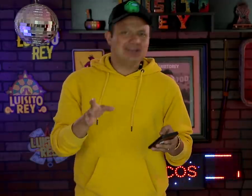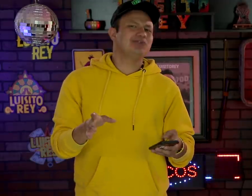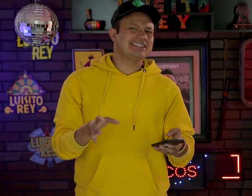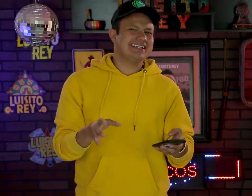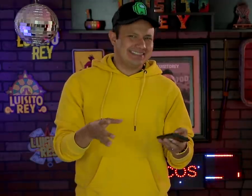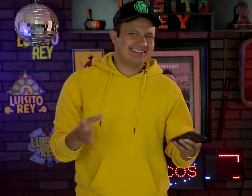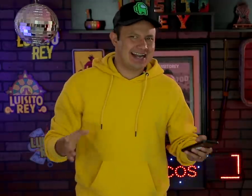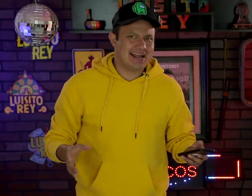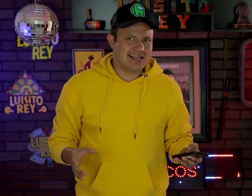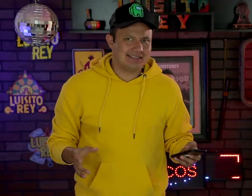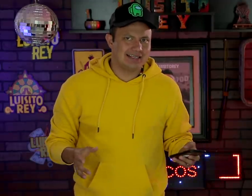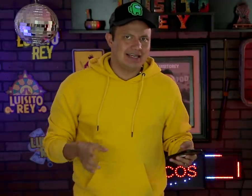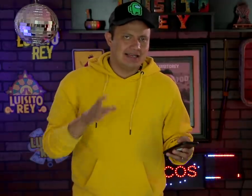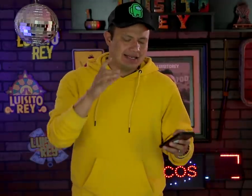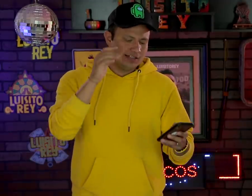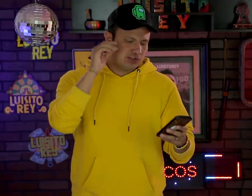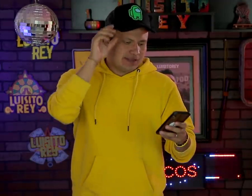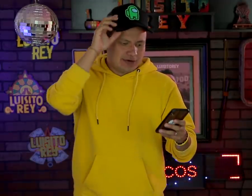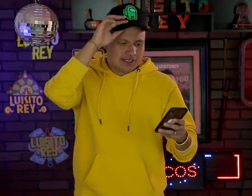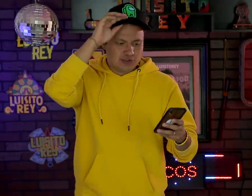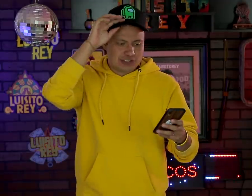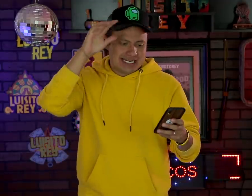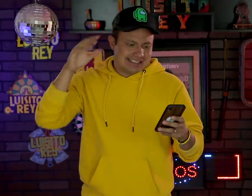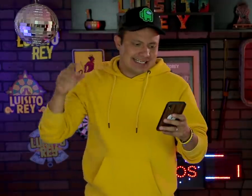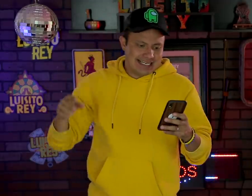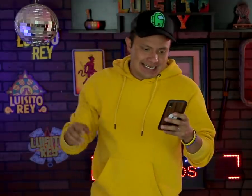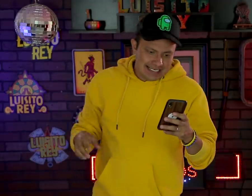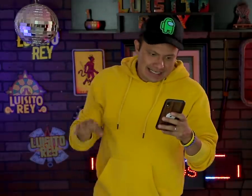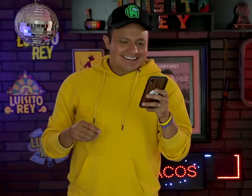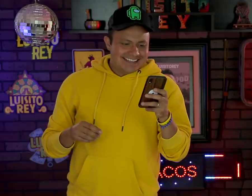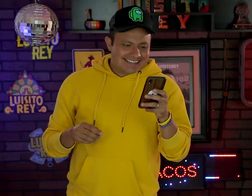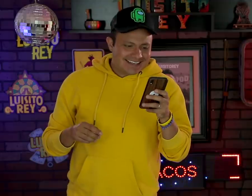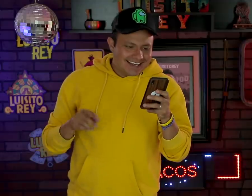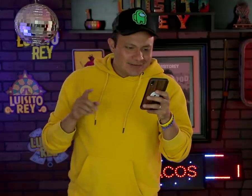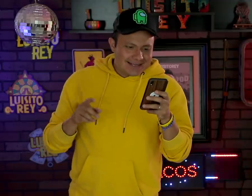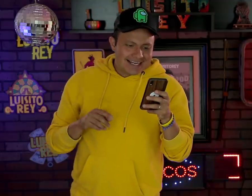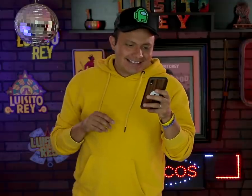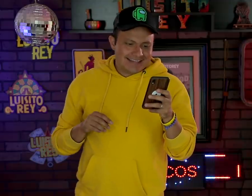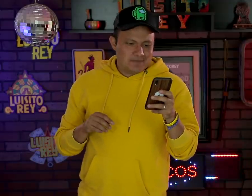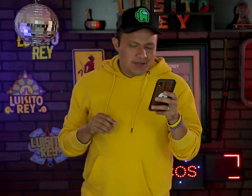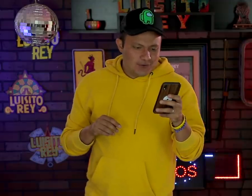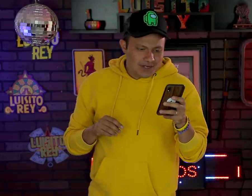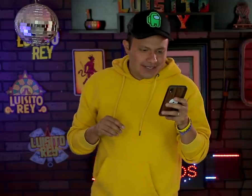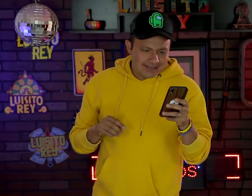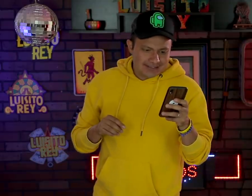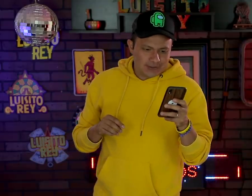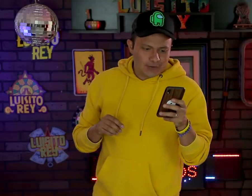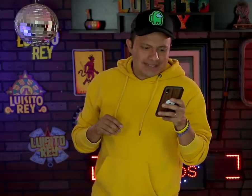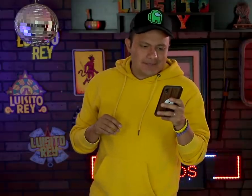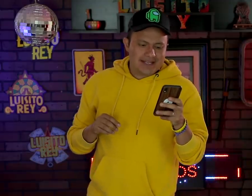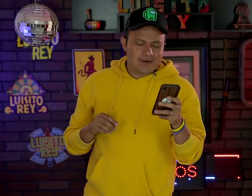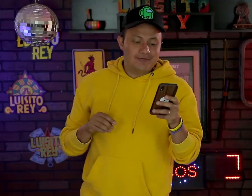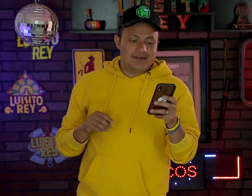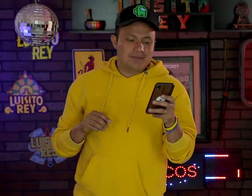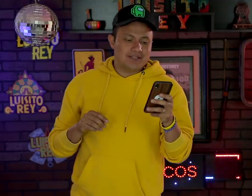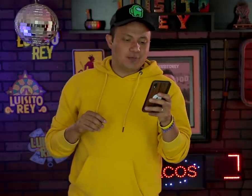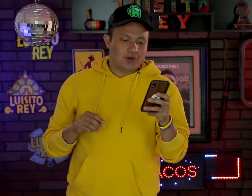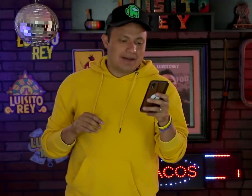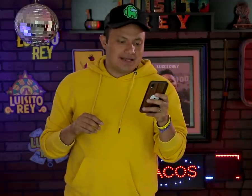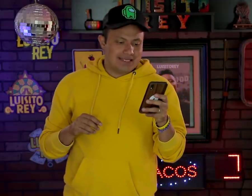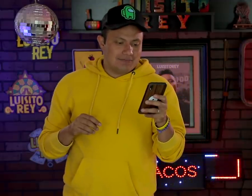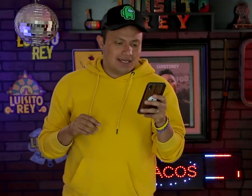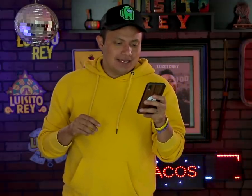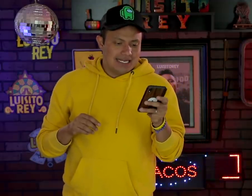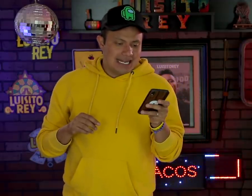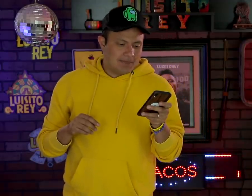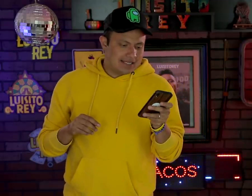Anécdotas extrañas Que le sucedieron en sus clases en línea Dice En una clase de mi uni Se tocó el tema del confinamiento